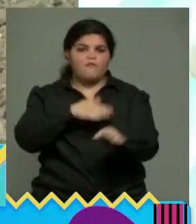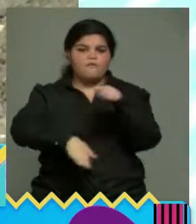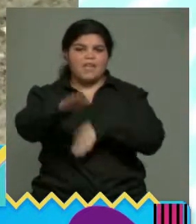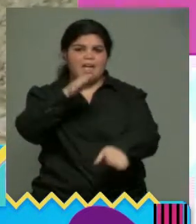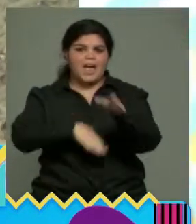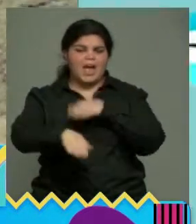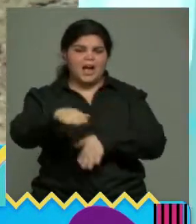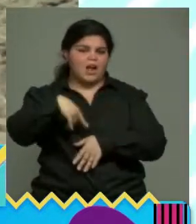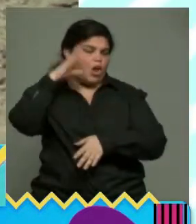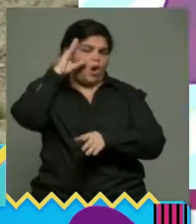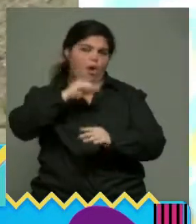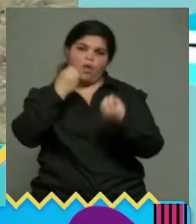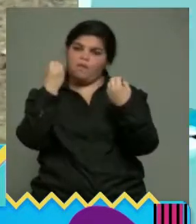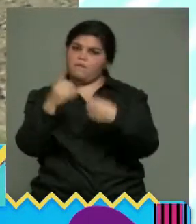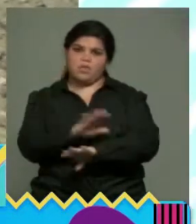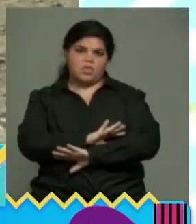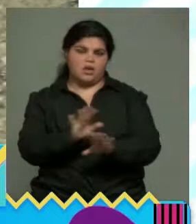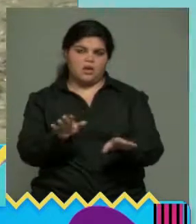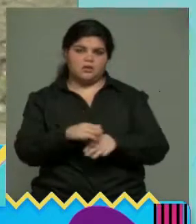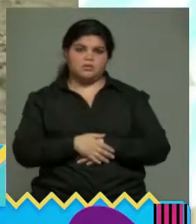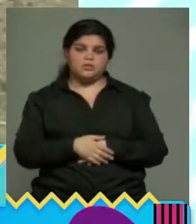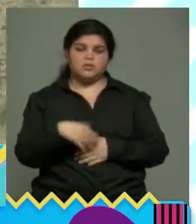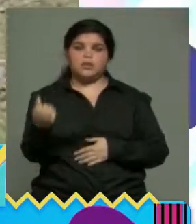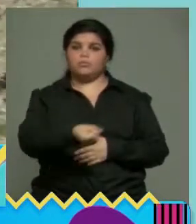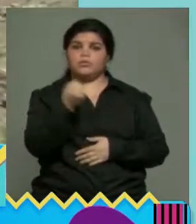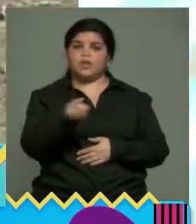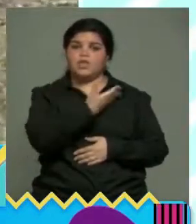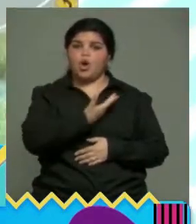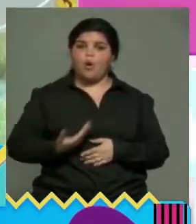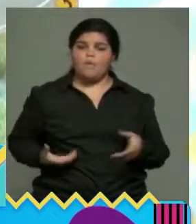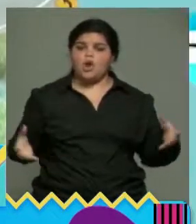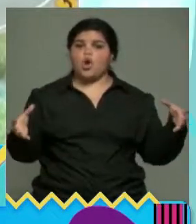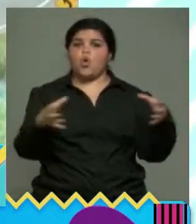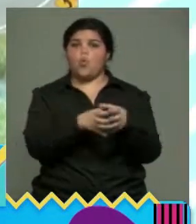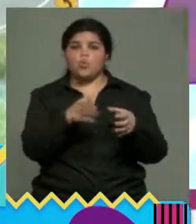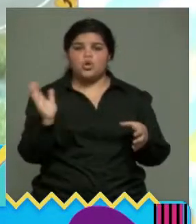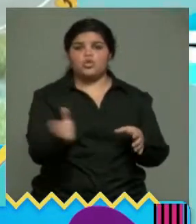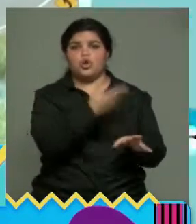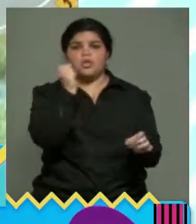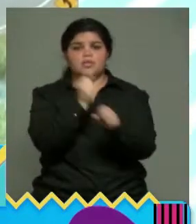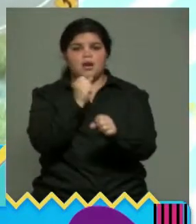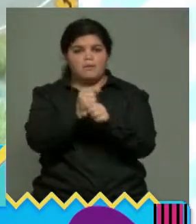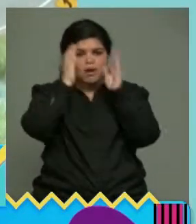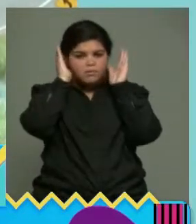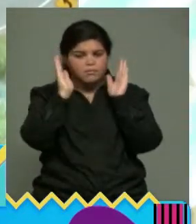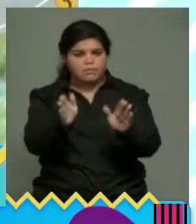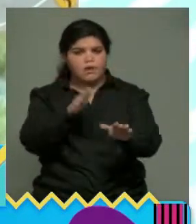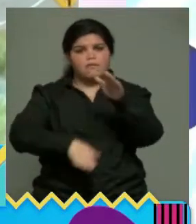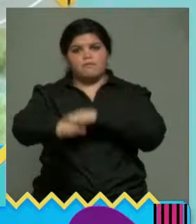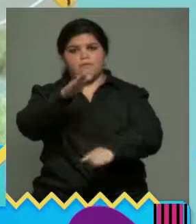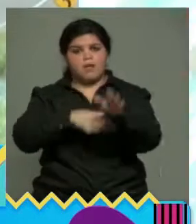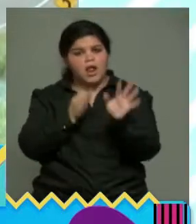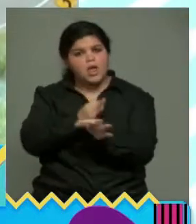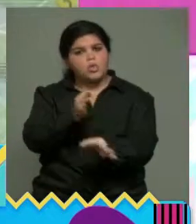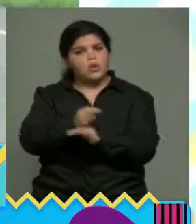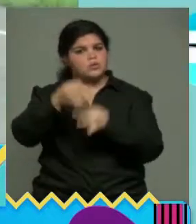el gobierno en su conjunto debe encarar el tema de la educación vial con mayor profundidad y mayor seriedad. ¿Y cómo se